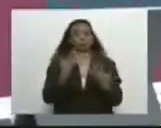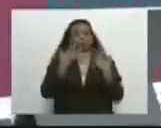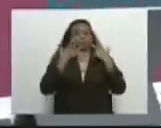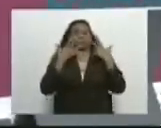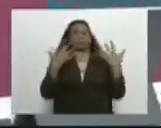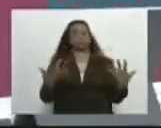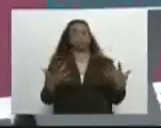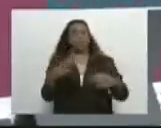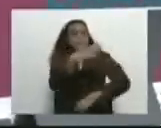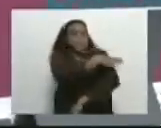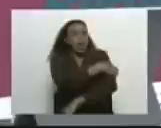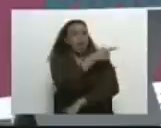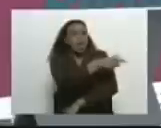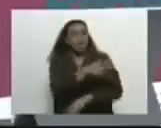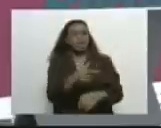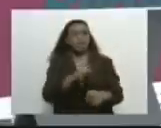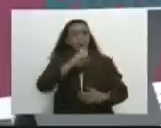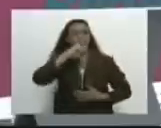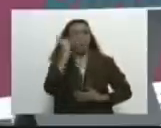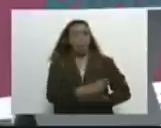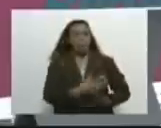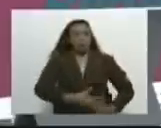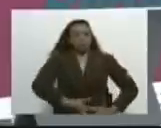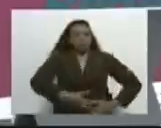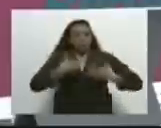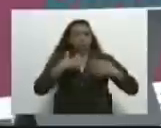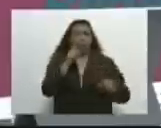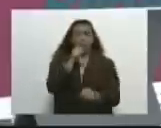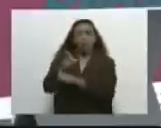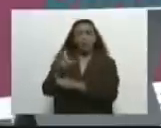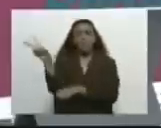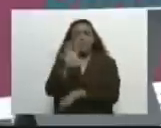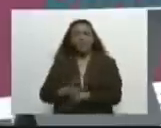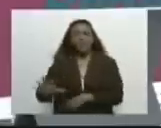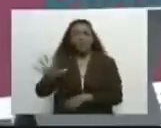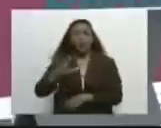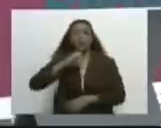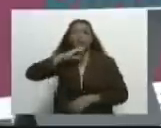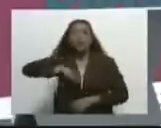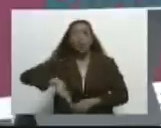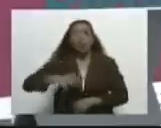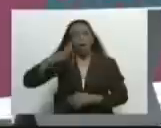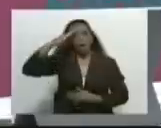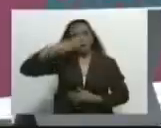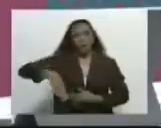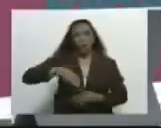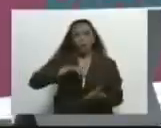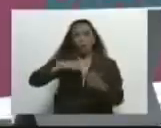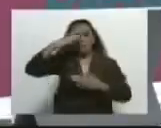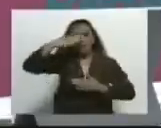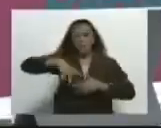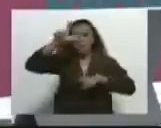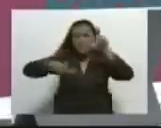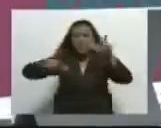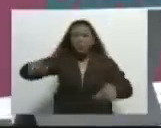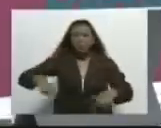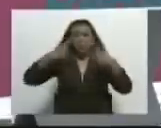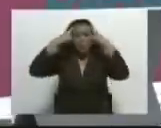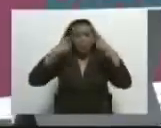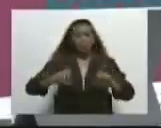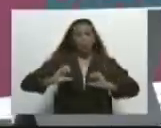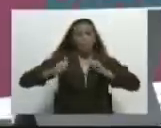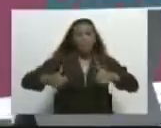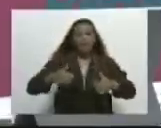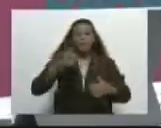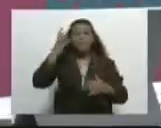de esa derecha extrema llena de odio contra el pueblo, contra nuestra historia, contra la Fuerza Armada, contra los militares. Comienzan a